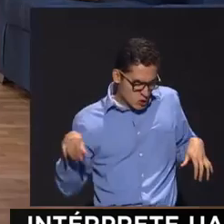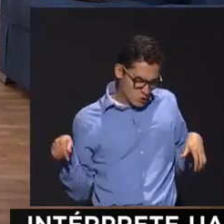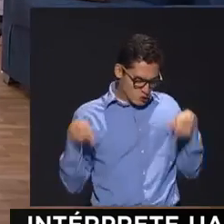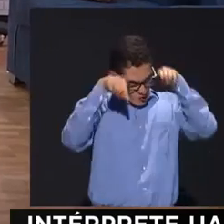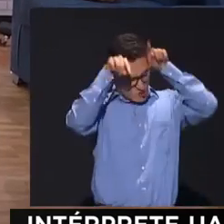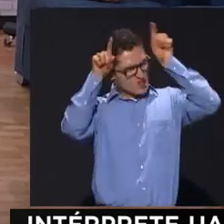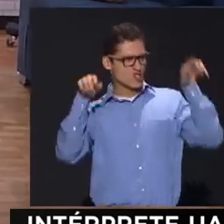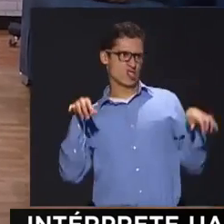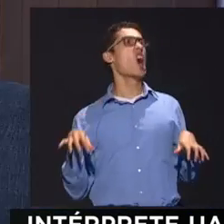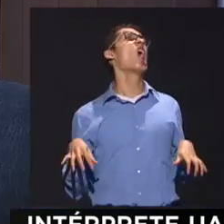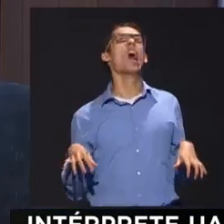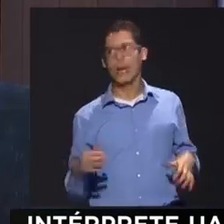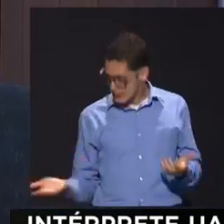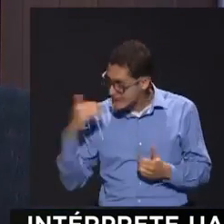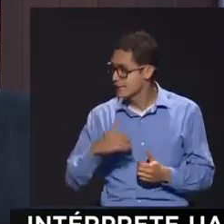23